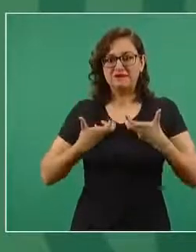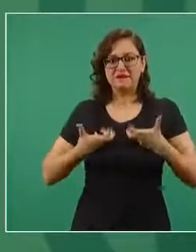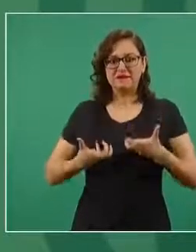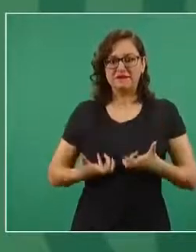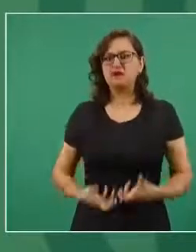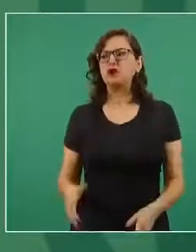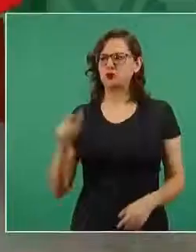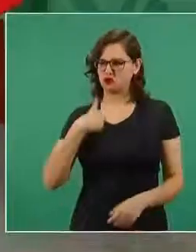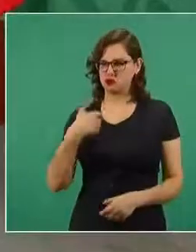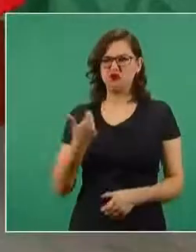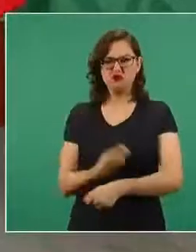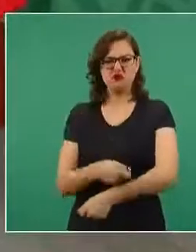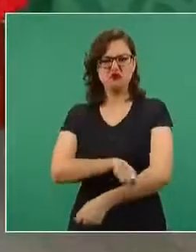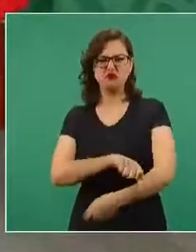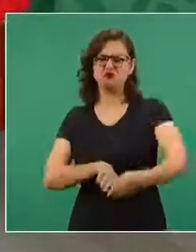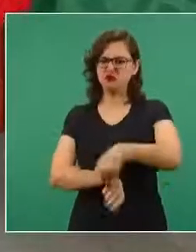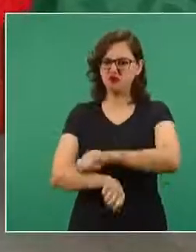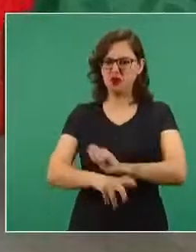con democracia.